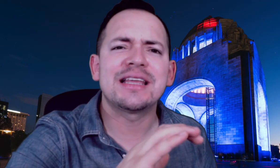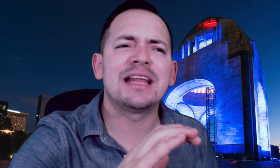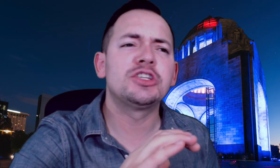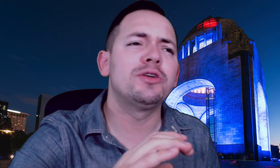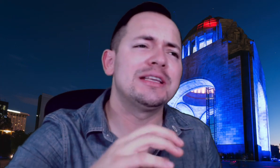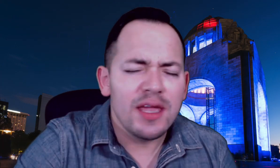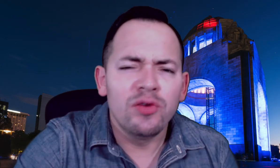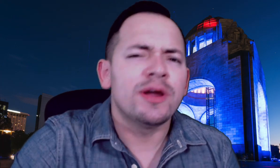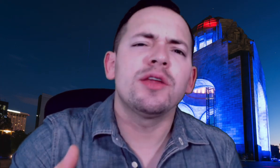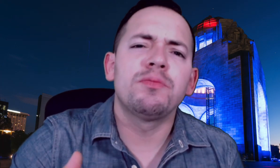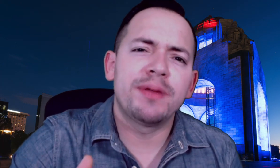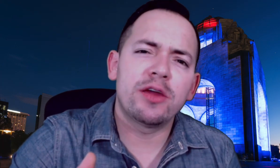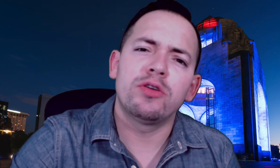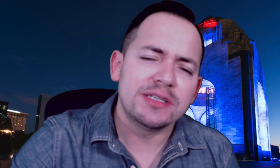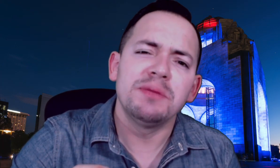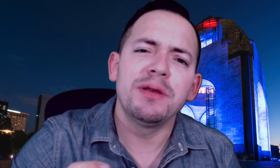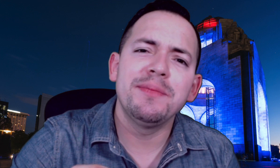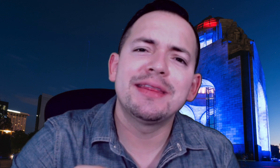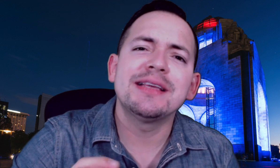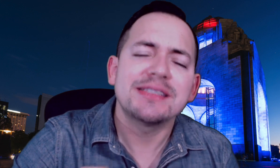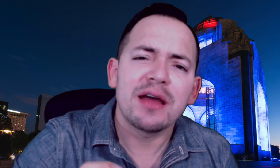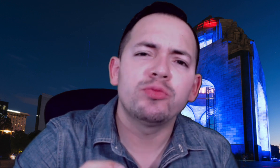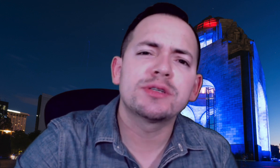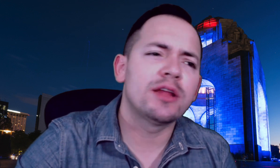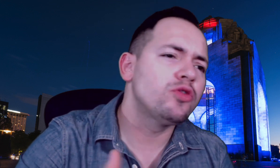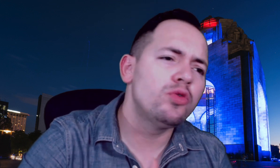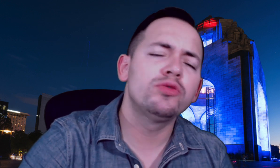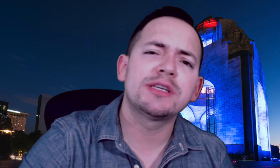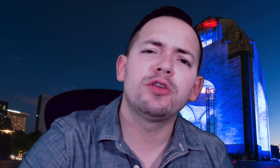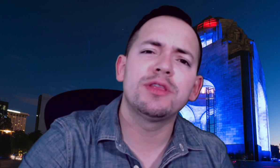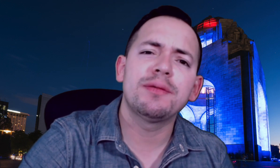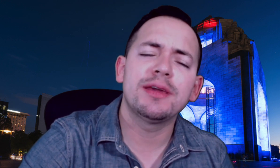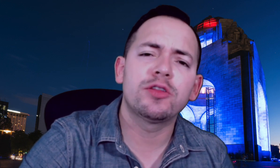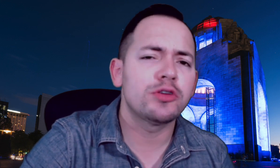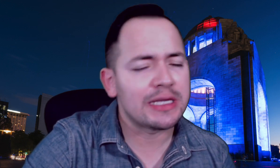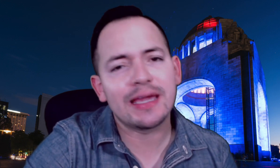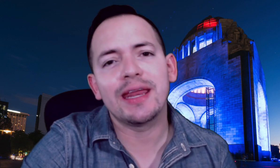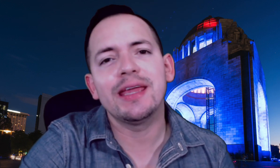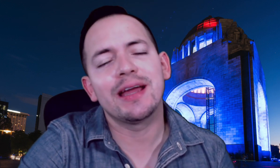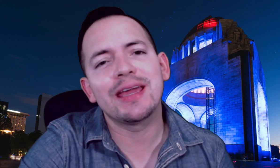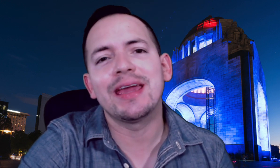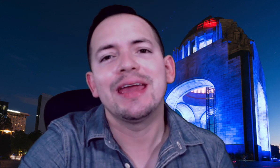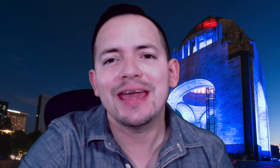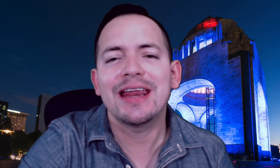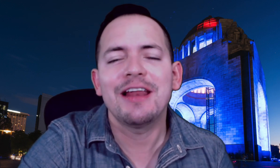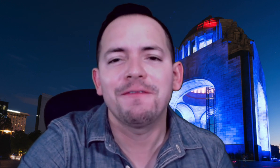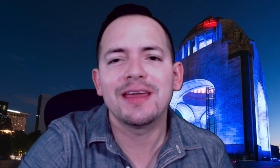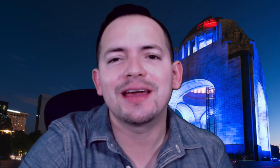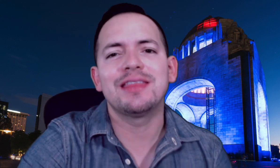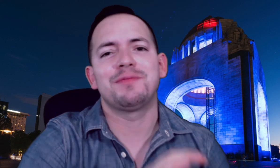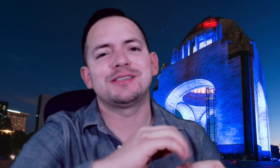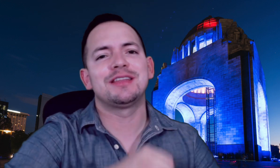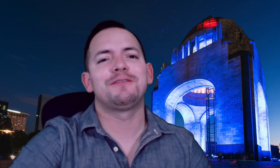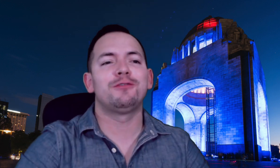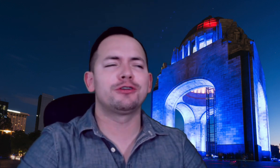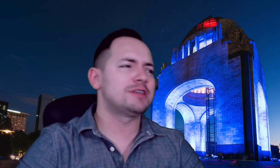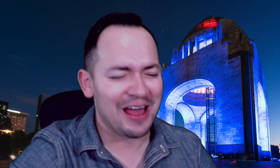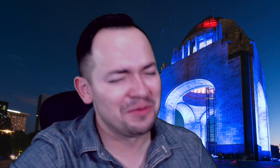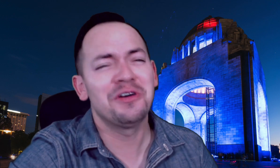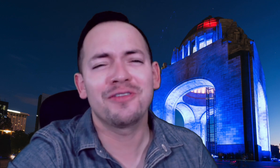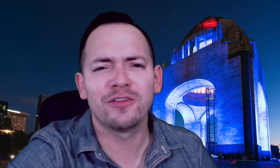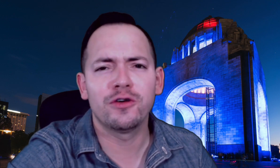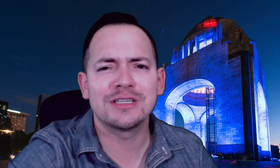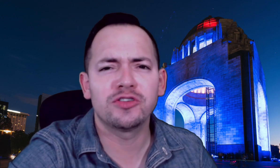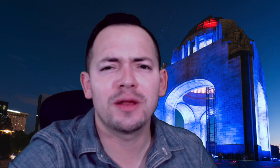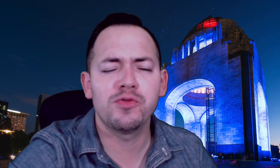de instalaciones y nunca irrumpieron. Simplemente estaban buscando un salón de eventos y creían que era la finca de Vicente Fox. A